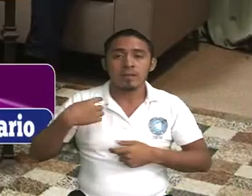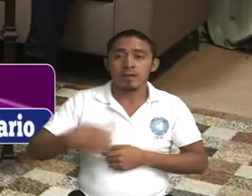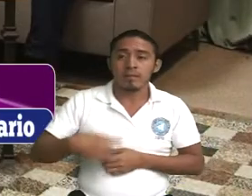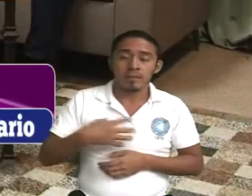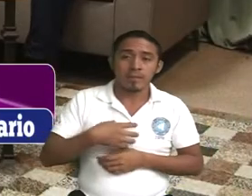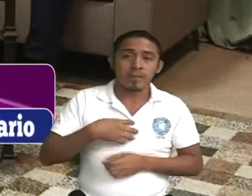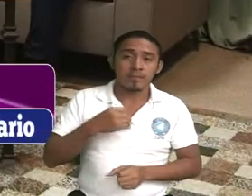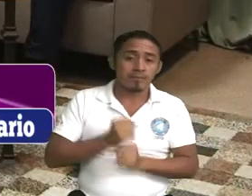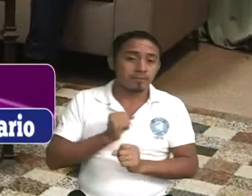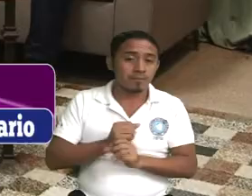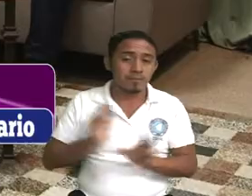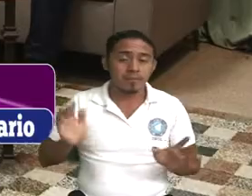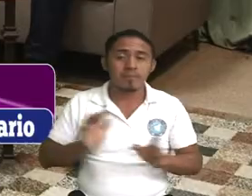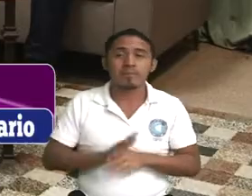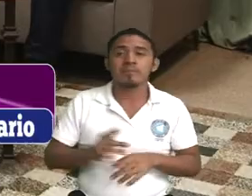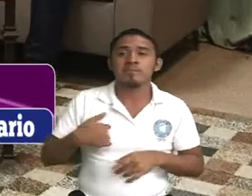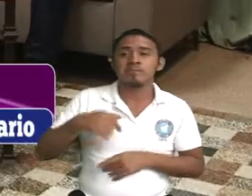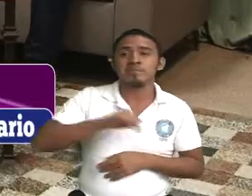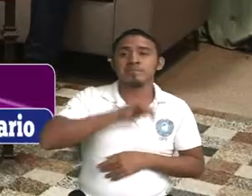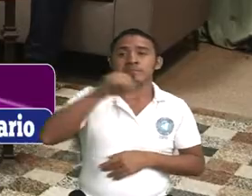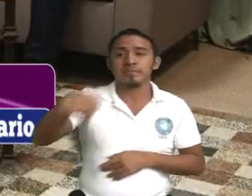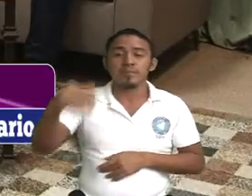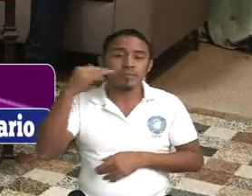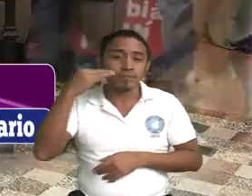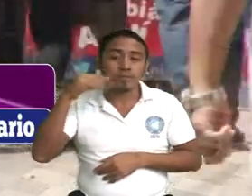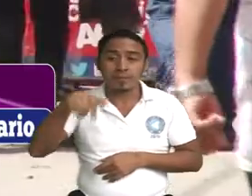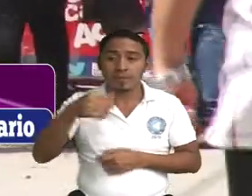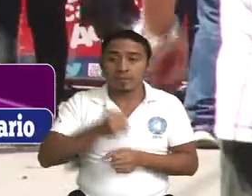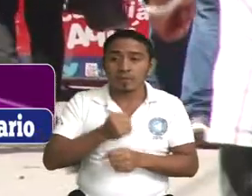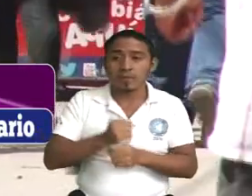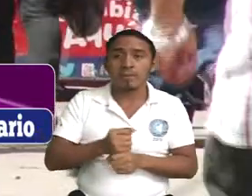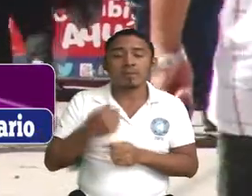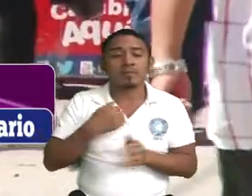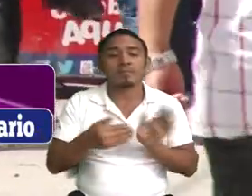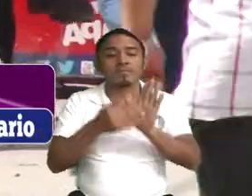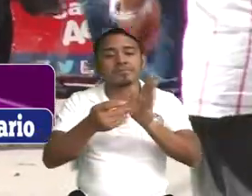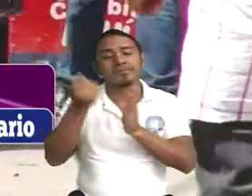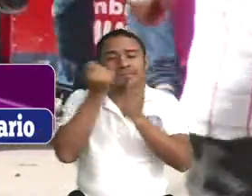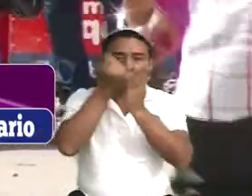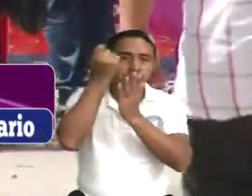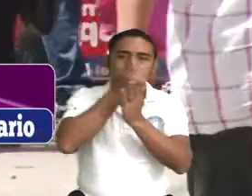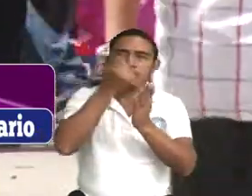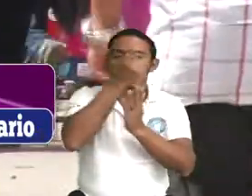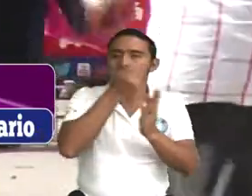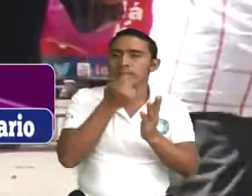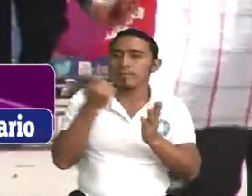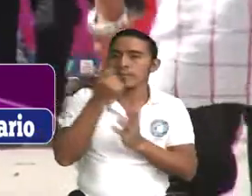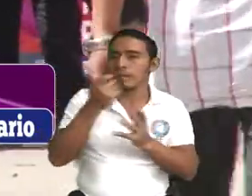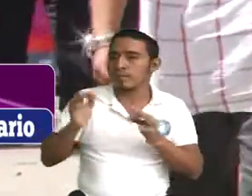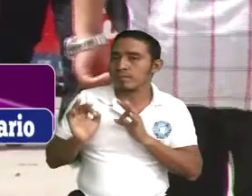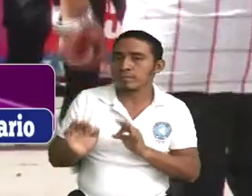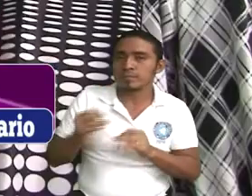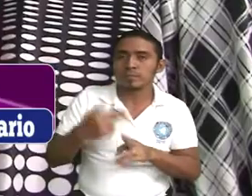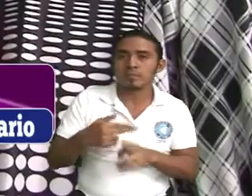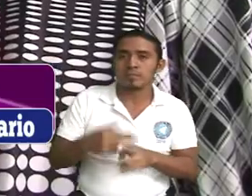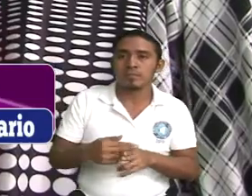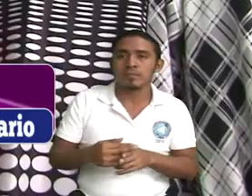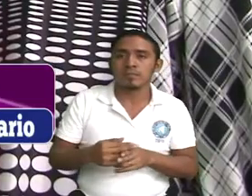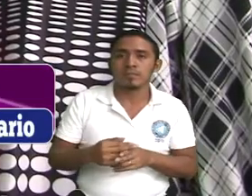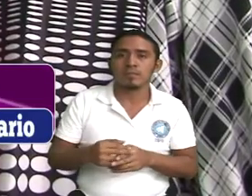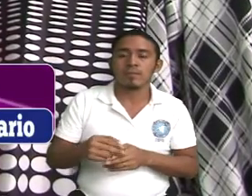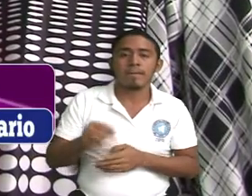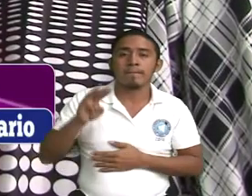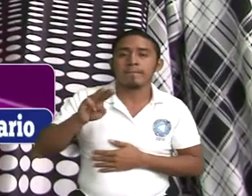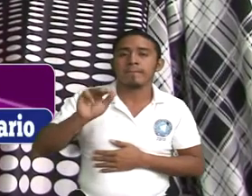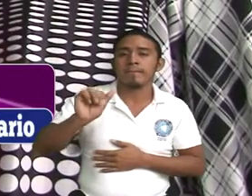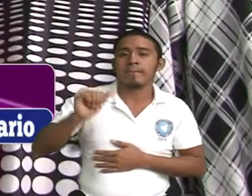días, pero nosotros vamos a aprovechar que esas madres están ahí y vamos a hacer una actividad que se llama Maquillando a